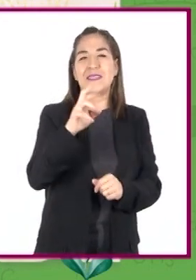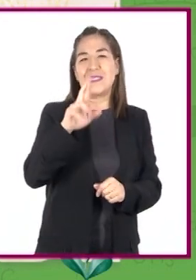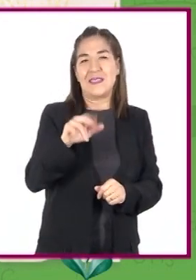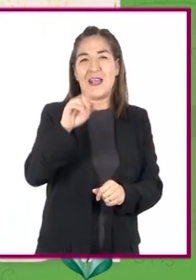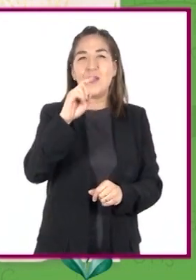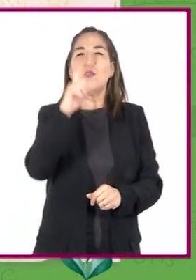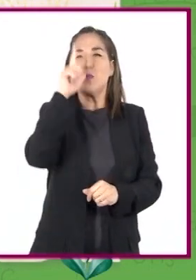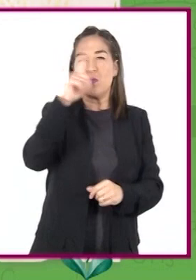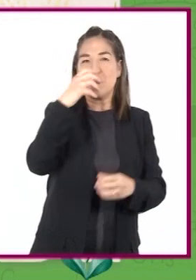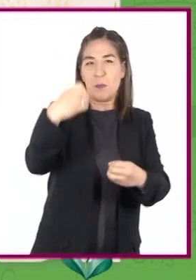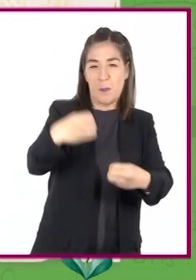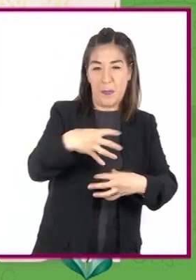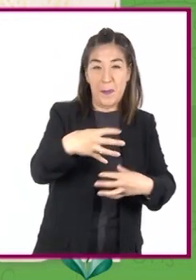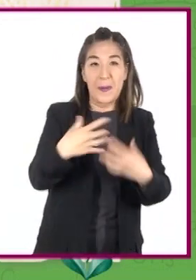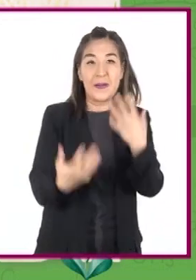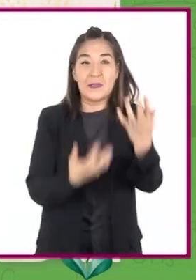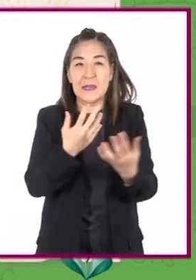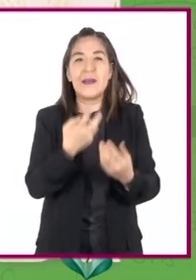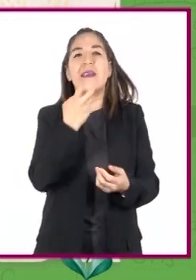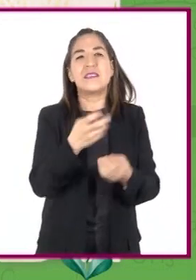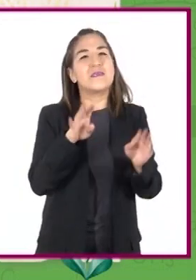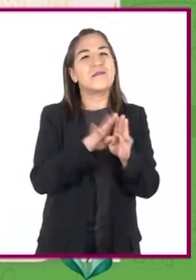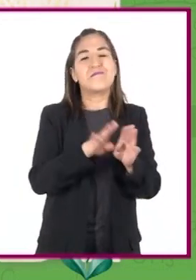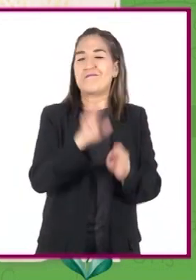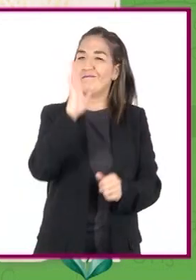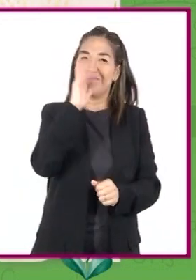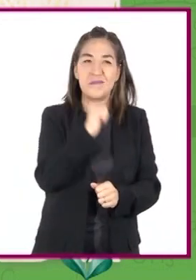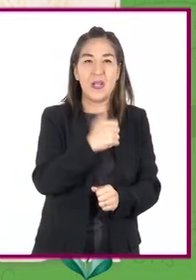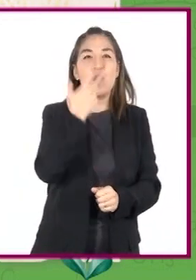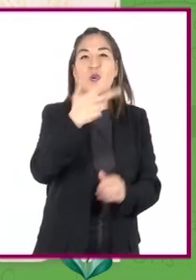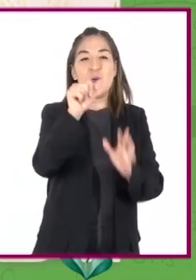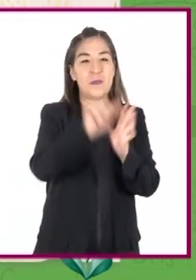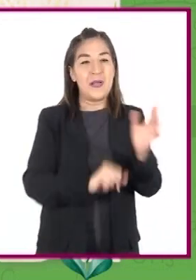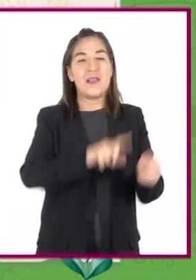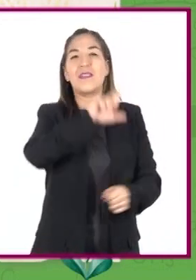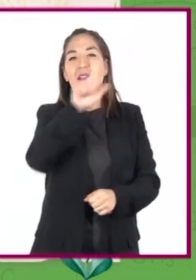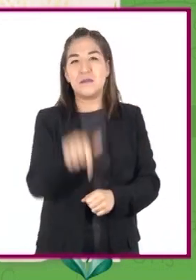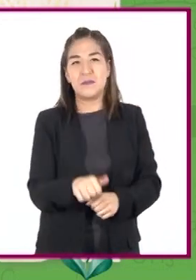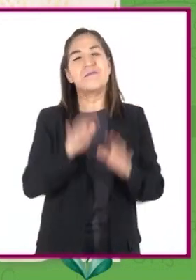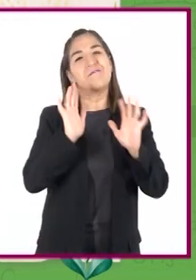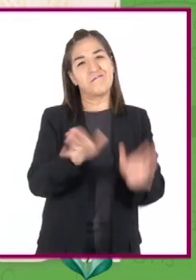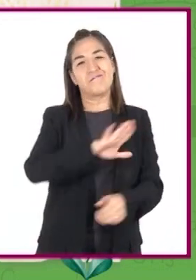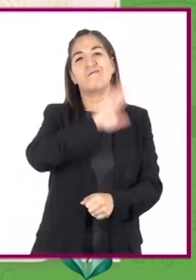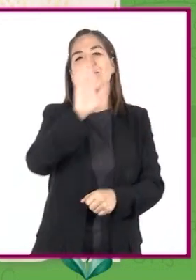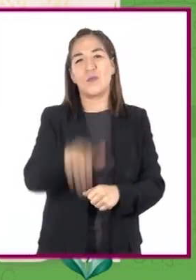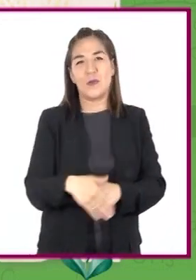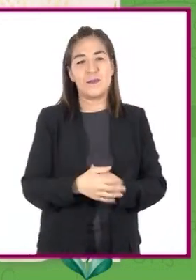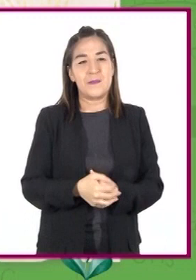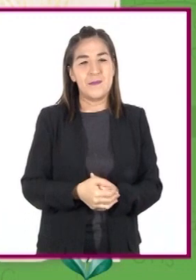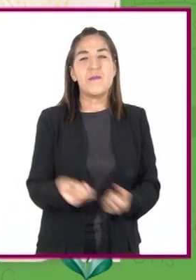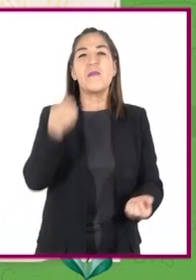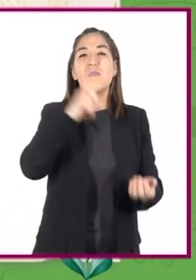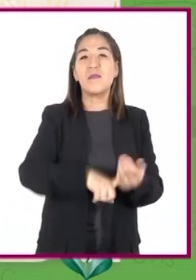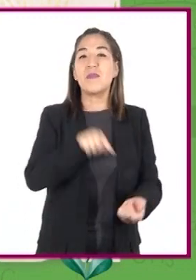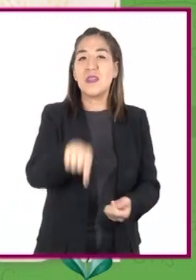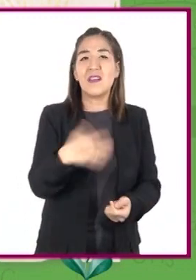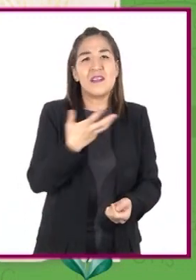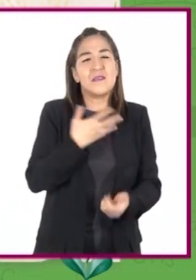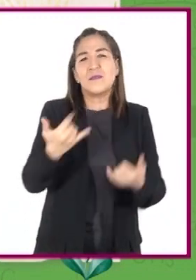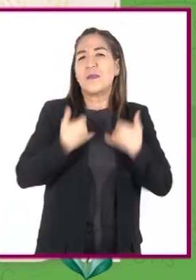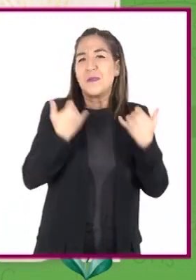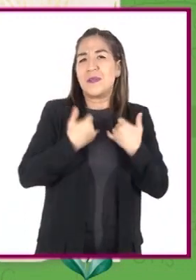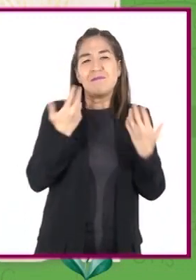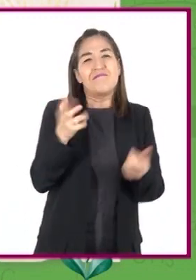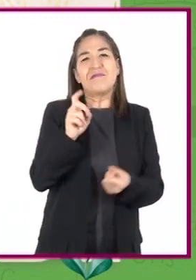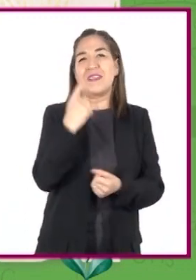cancerosas. Pero fue inútil. 8 meses después, había muerto. Tenía solo 31